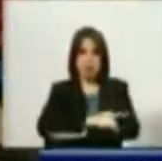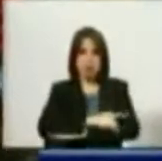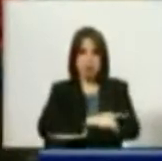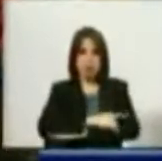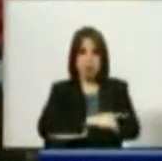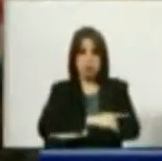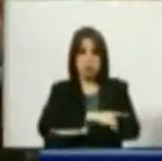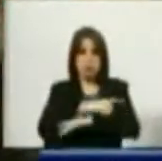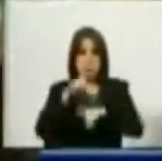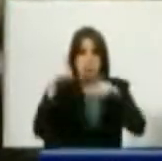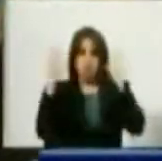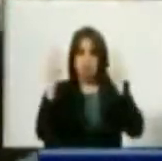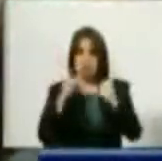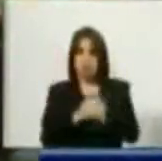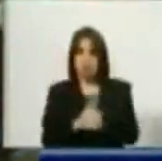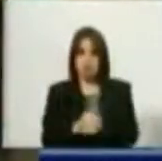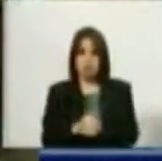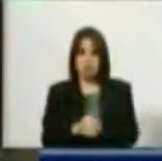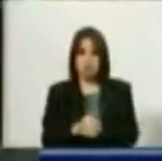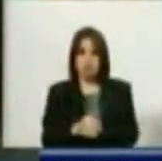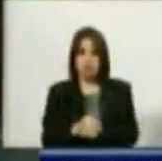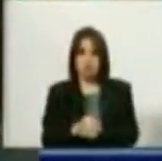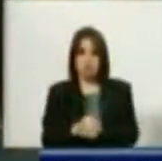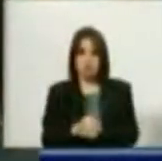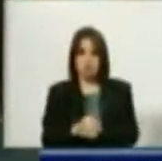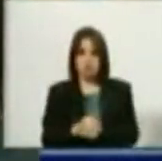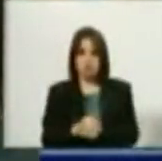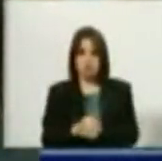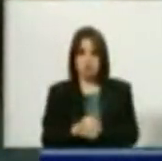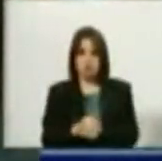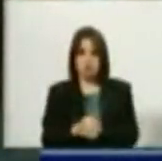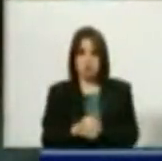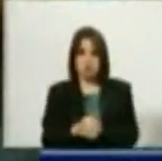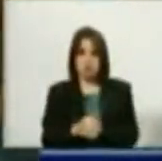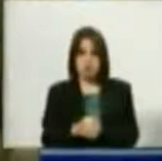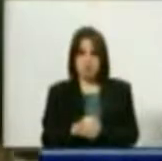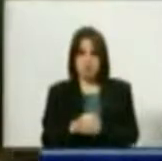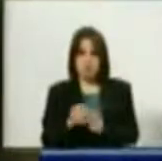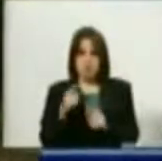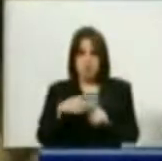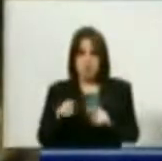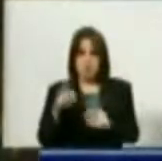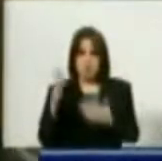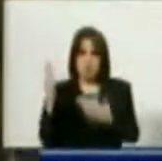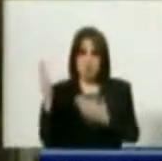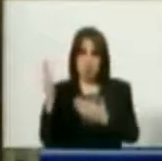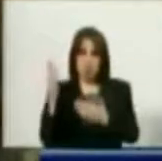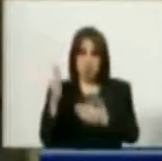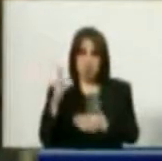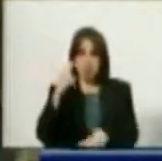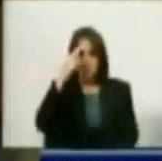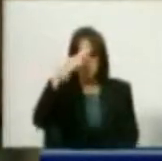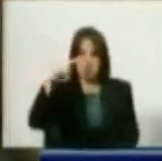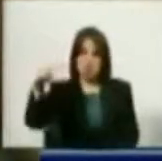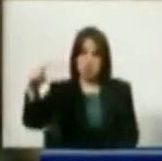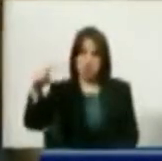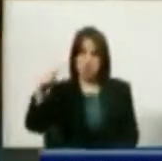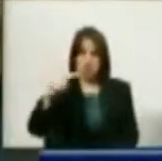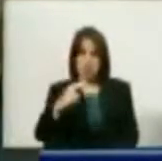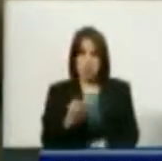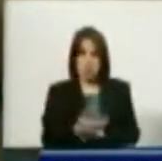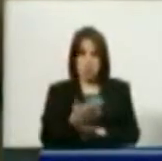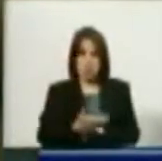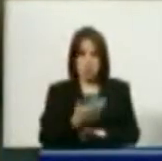maiquetía yeira está Ramón Velázquez de San Antonio de maturín